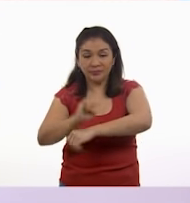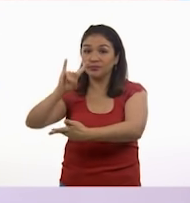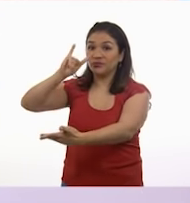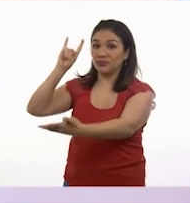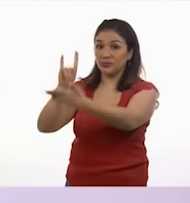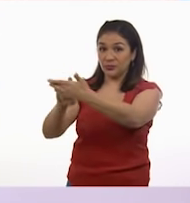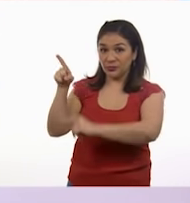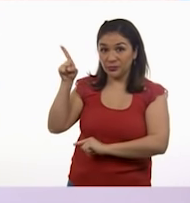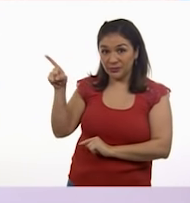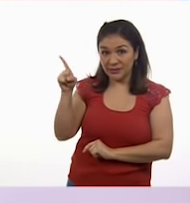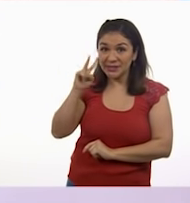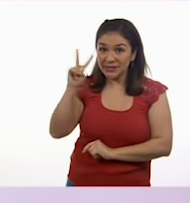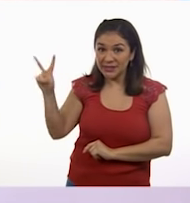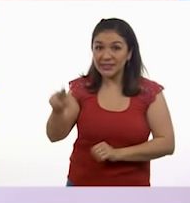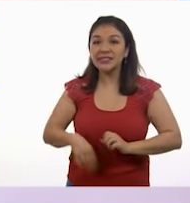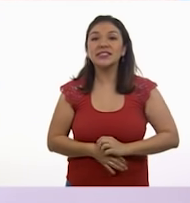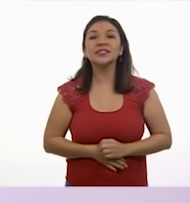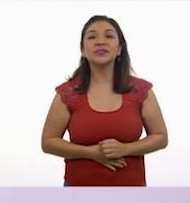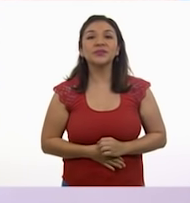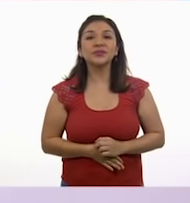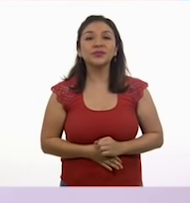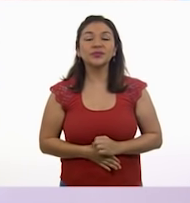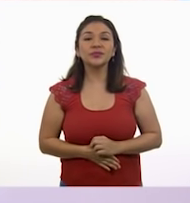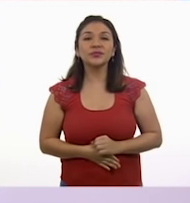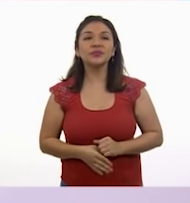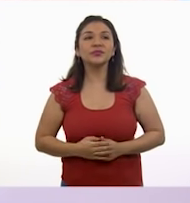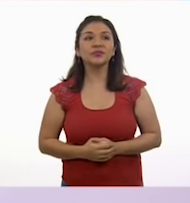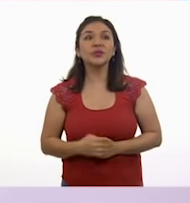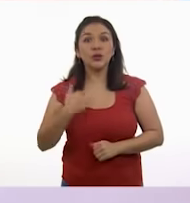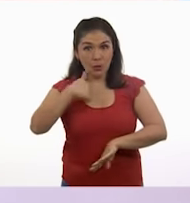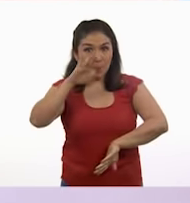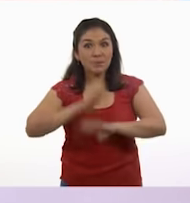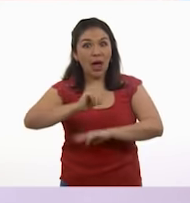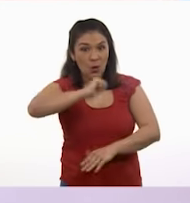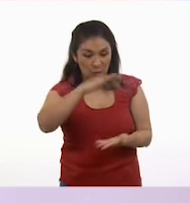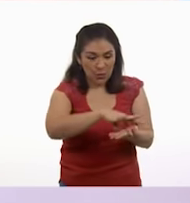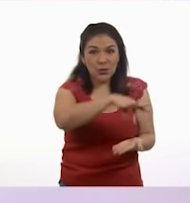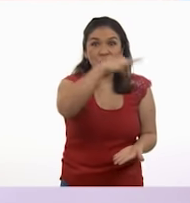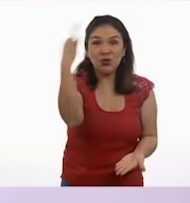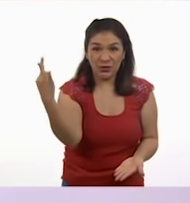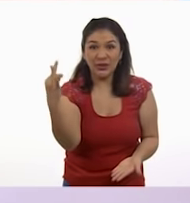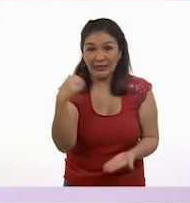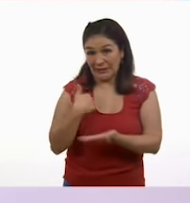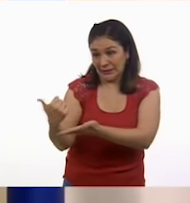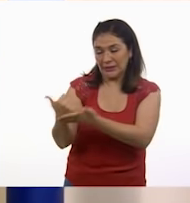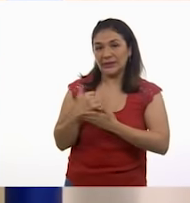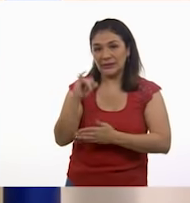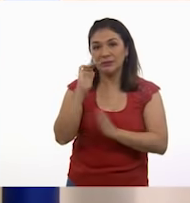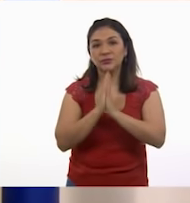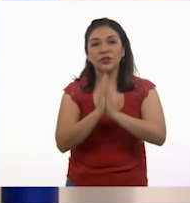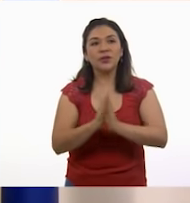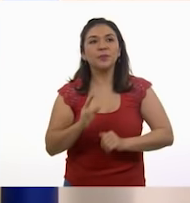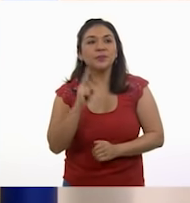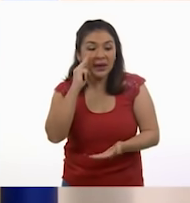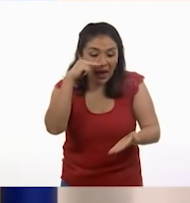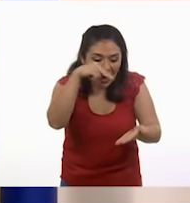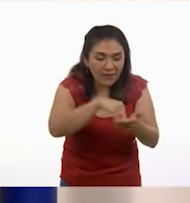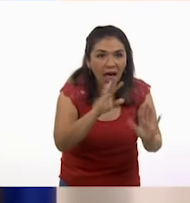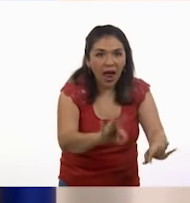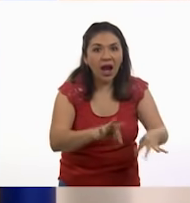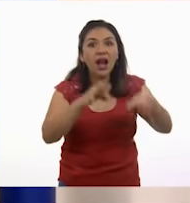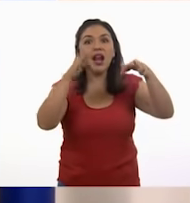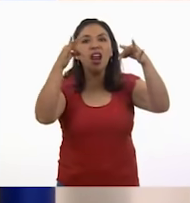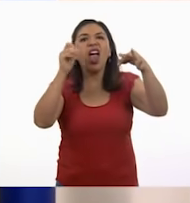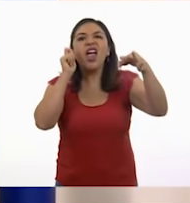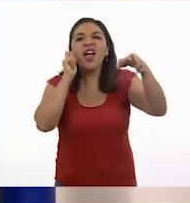a quien nuestro pizarrón sigue atacando una yo sí ayúdame por favor y saber qué temas tenemos de